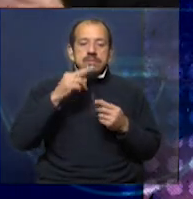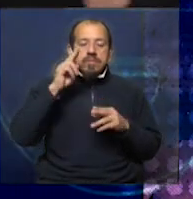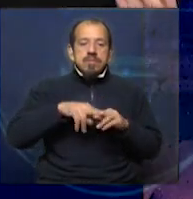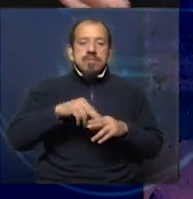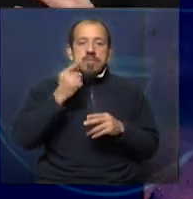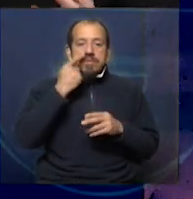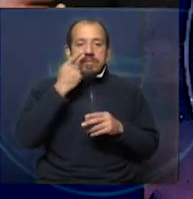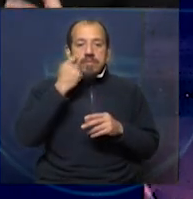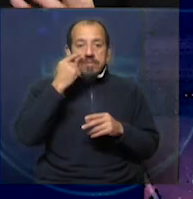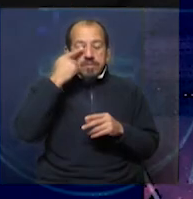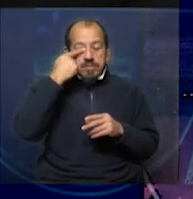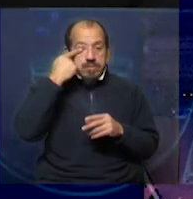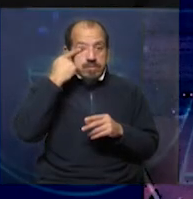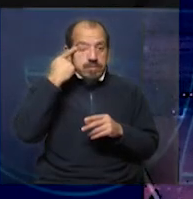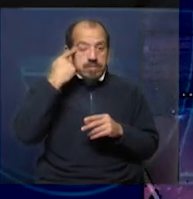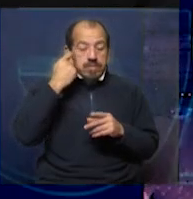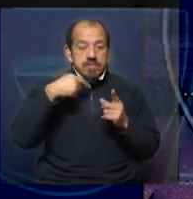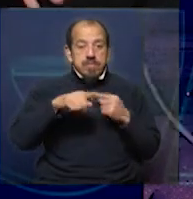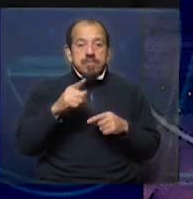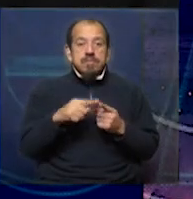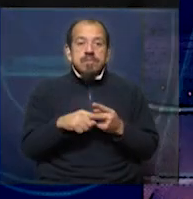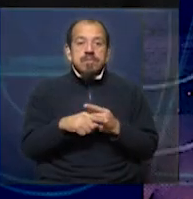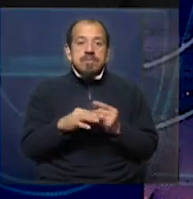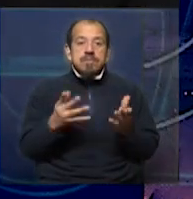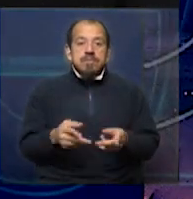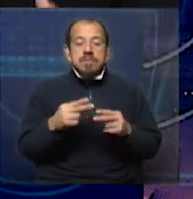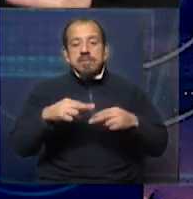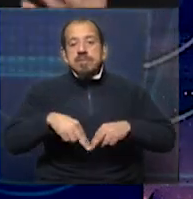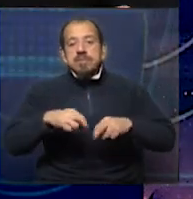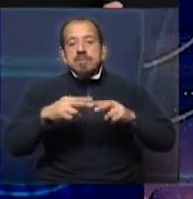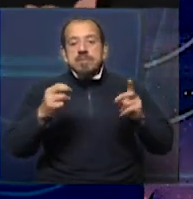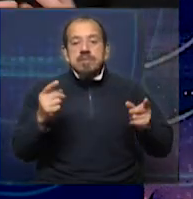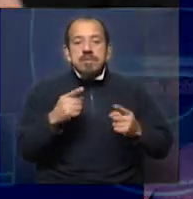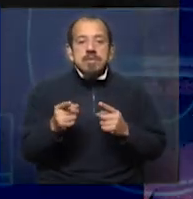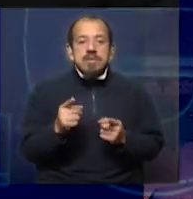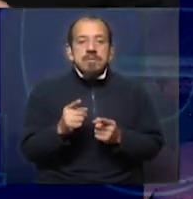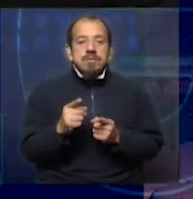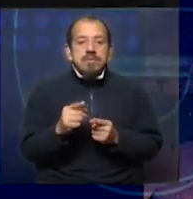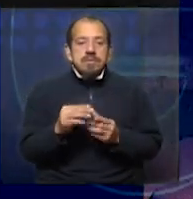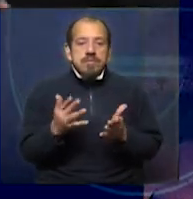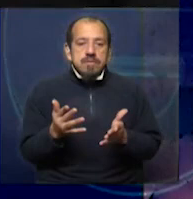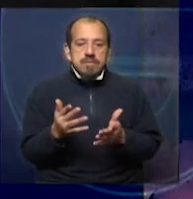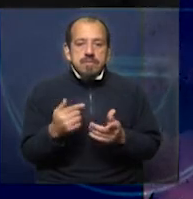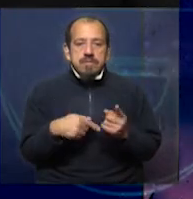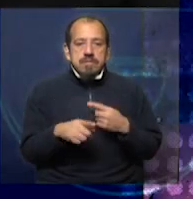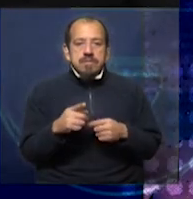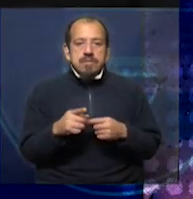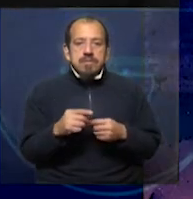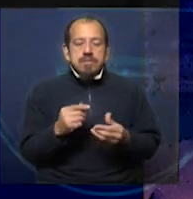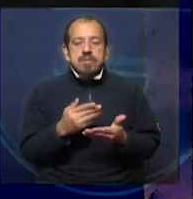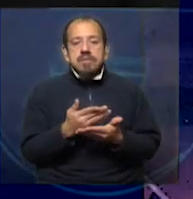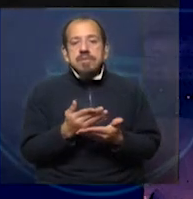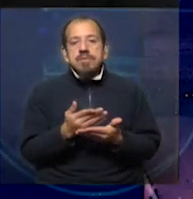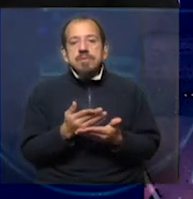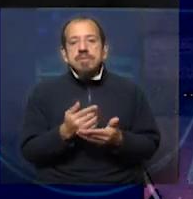que es un suicidio, y una cosa como de investigación, como de género, llevado a otro territorio de lo real.